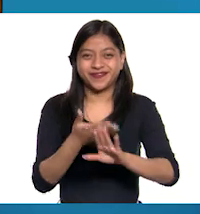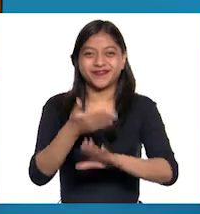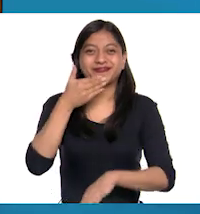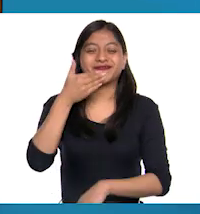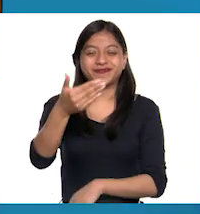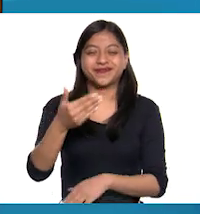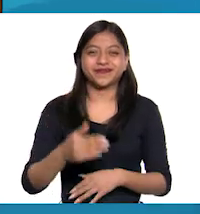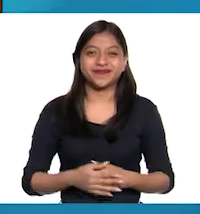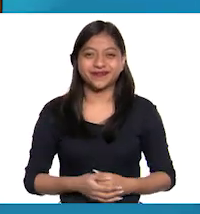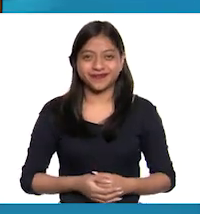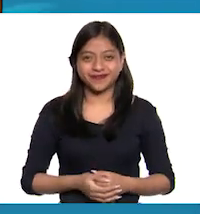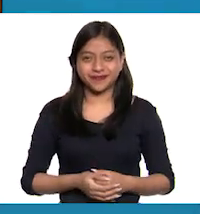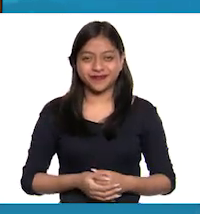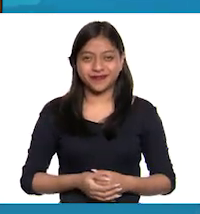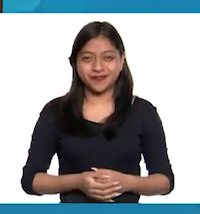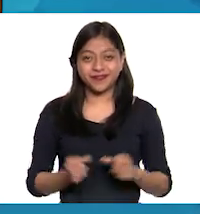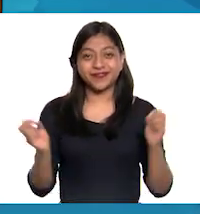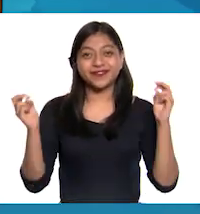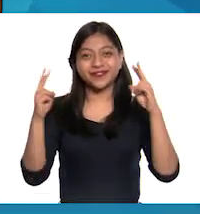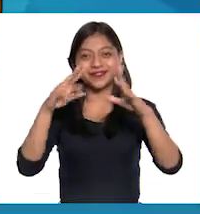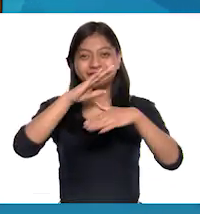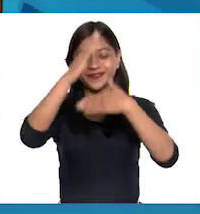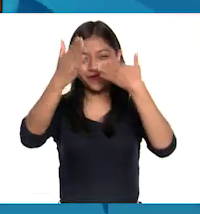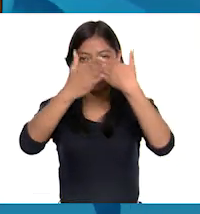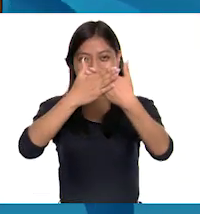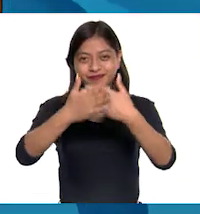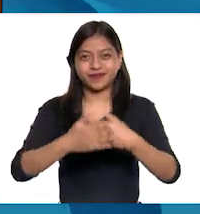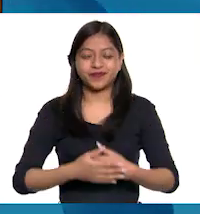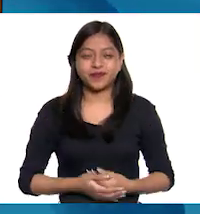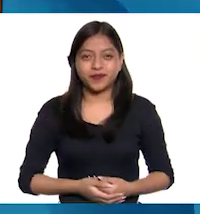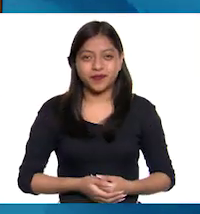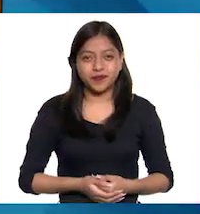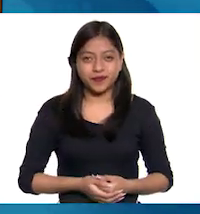¡Muy bien! ¡Nos vemos pronto!